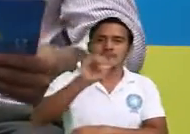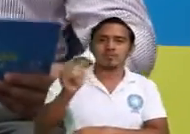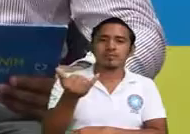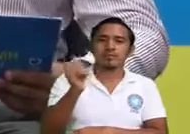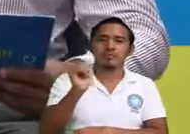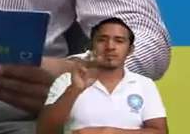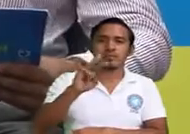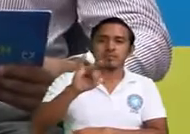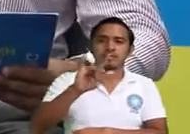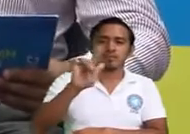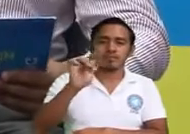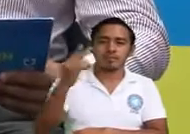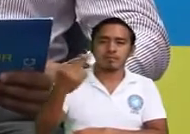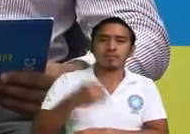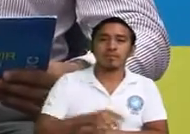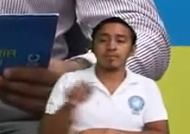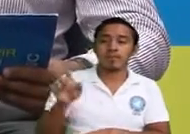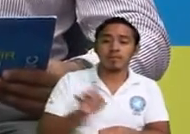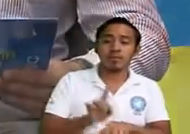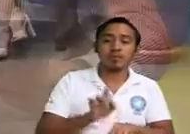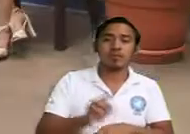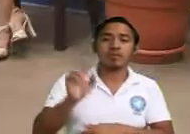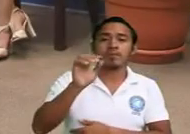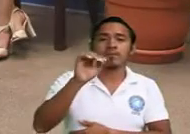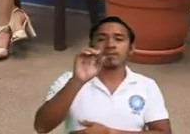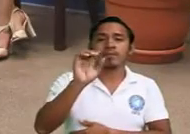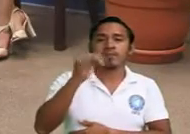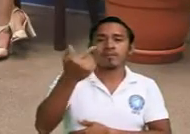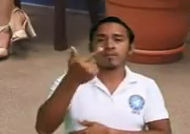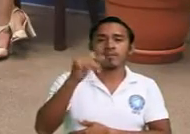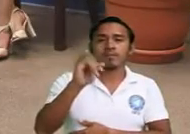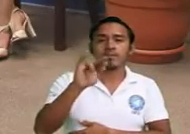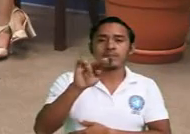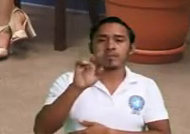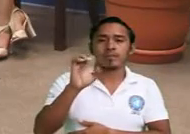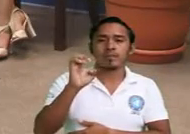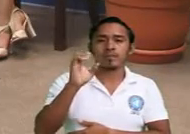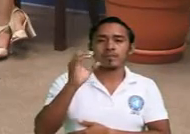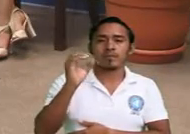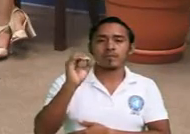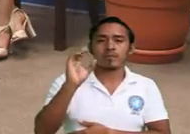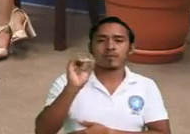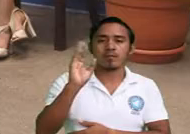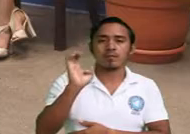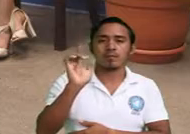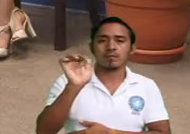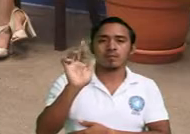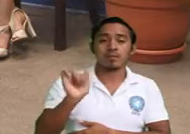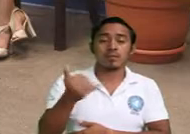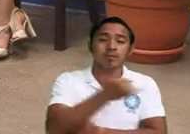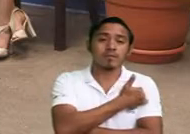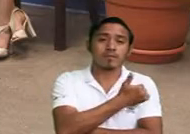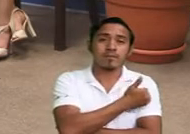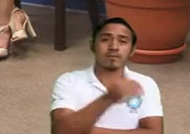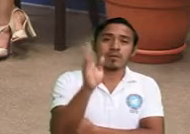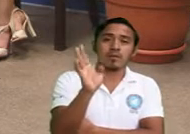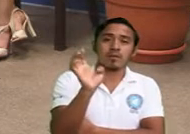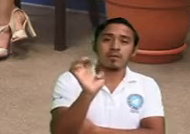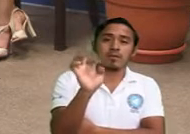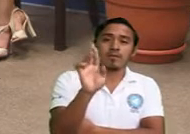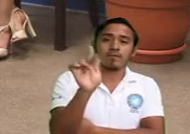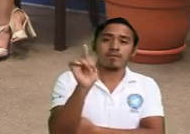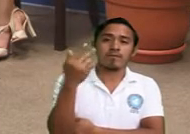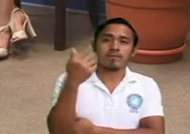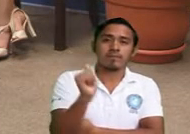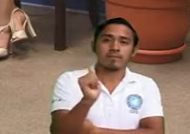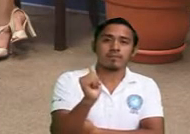Alfonso, quien es ginecoobstetra del Hospital Berta Calderón, un hospital que es conocido muy